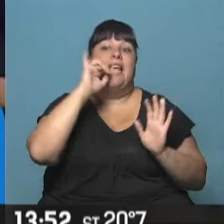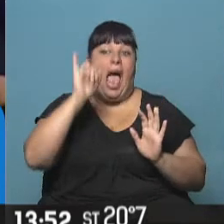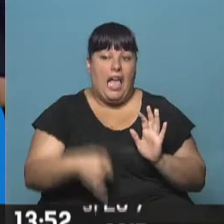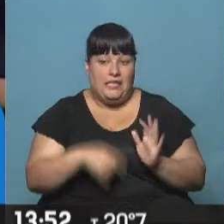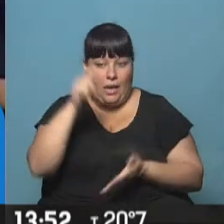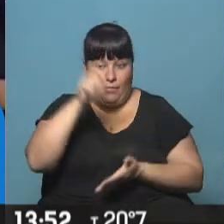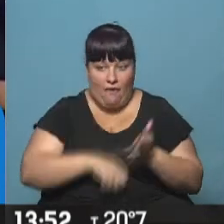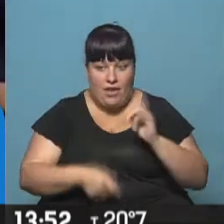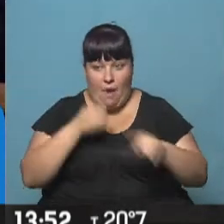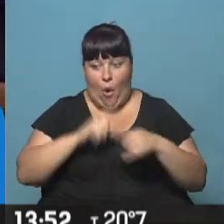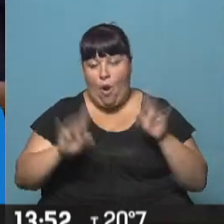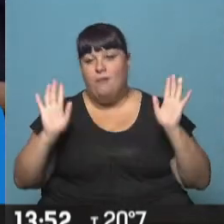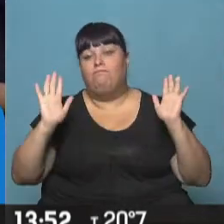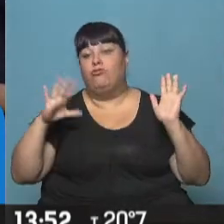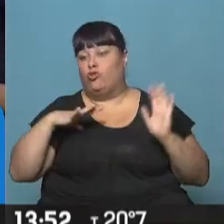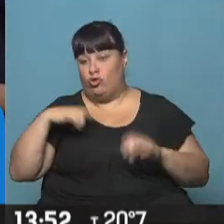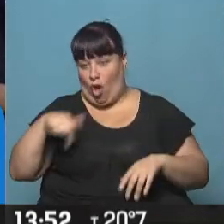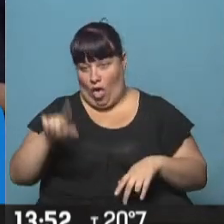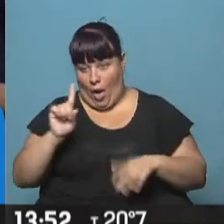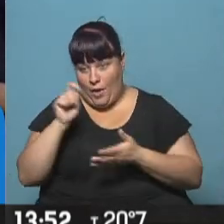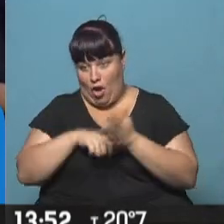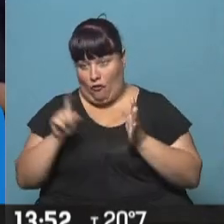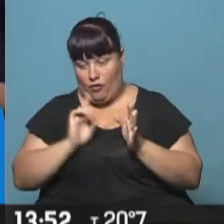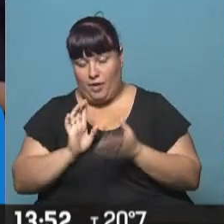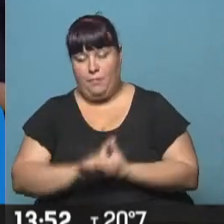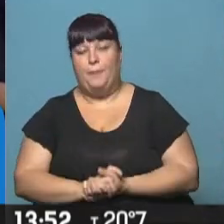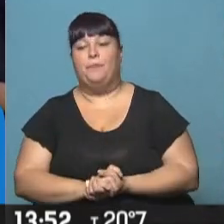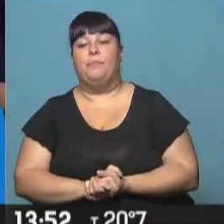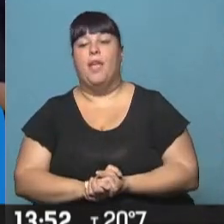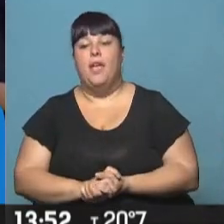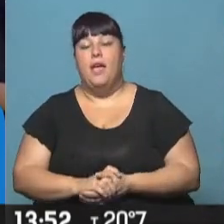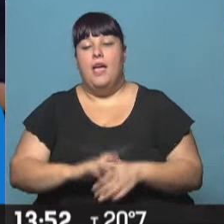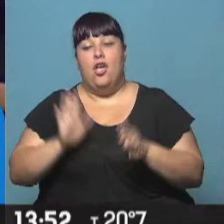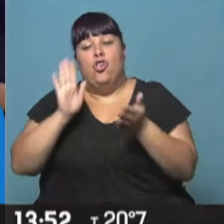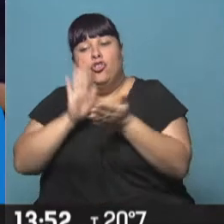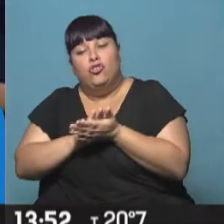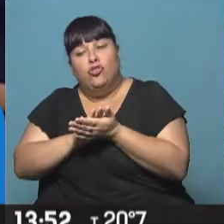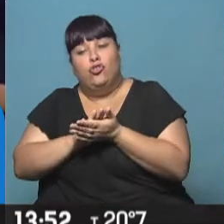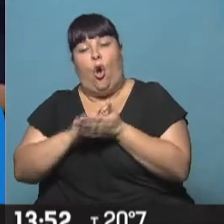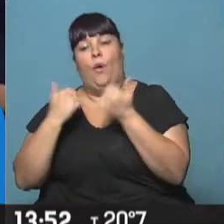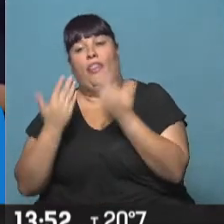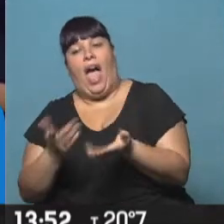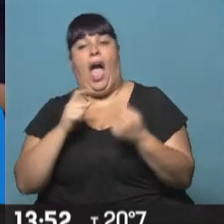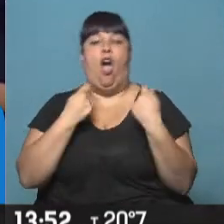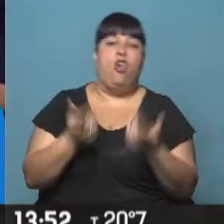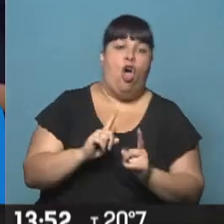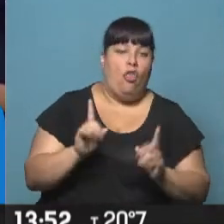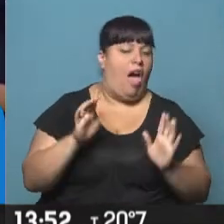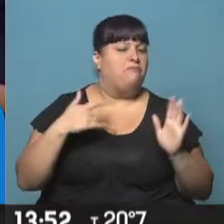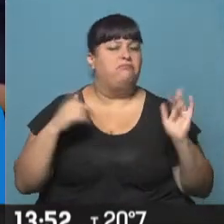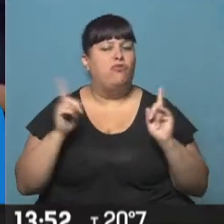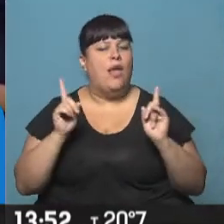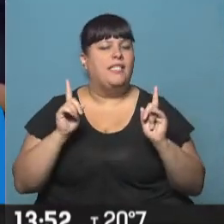adhiriera al pacto, cosa que todavía no ha hecho. Con respecto a ceder o no ceder, nosotros